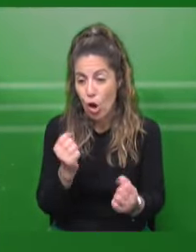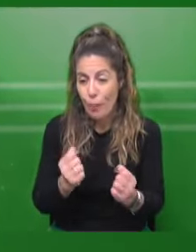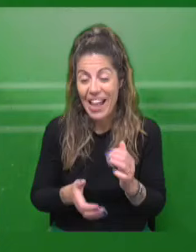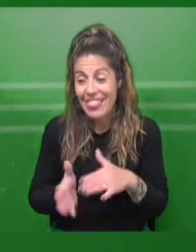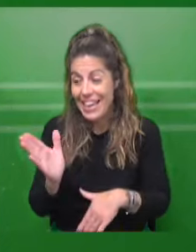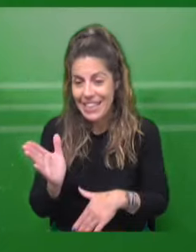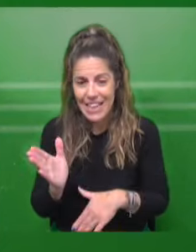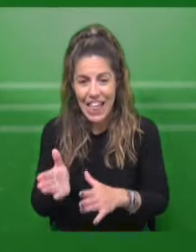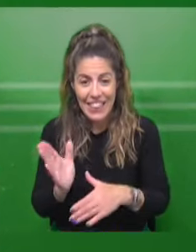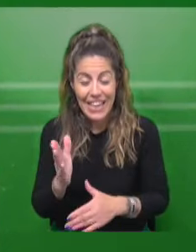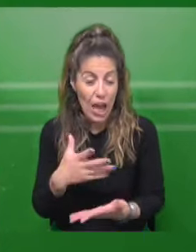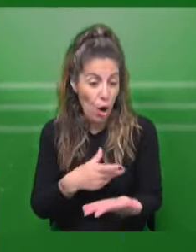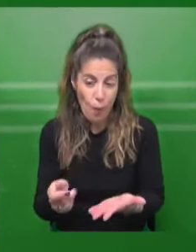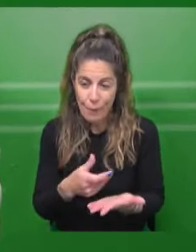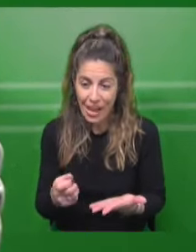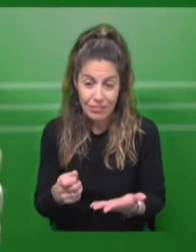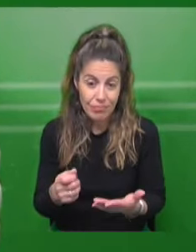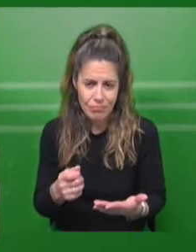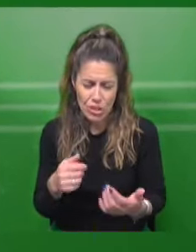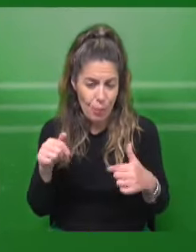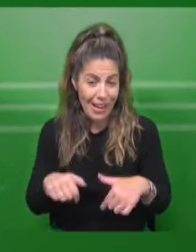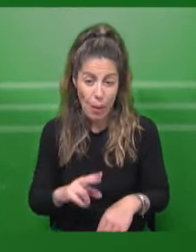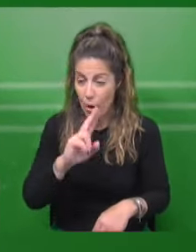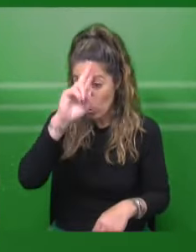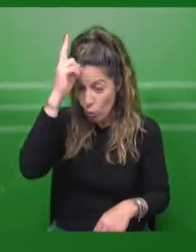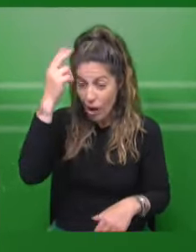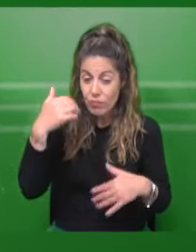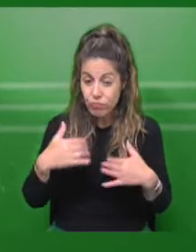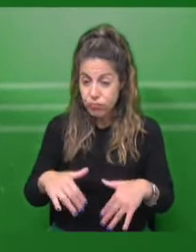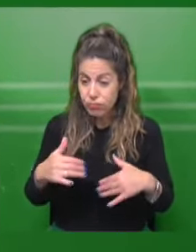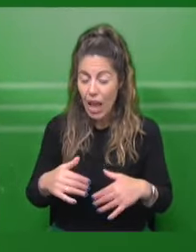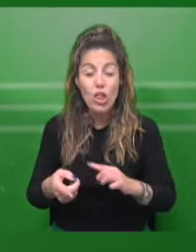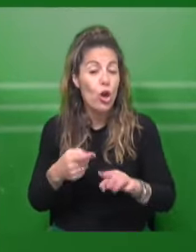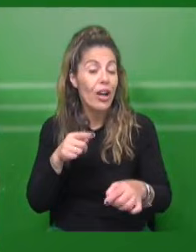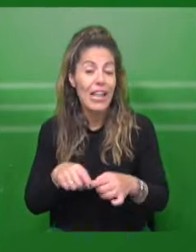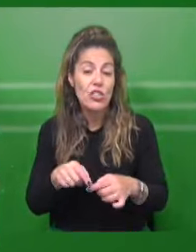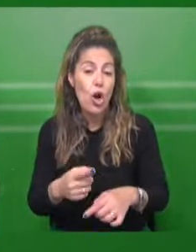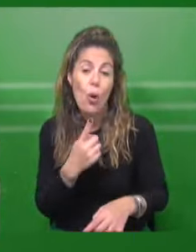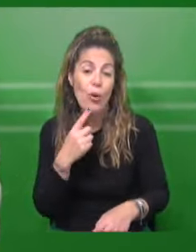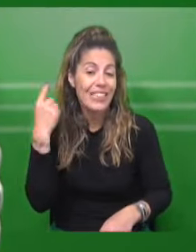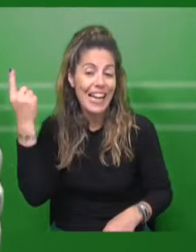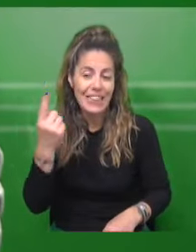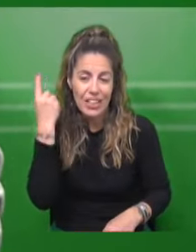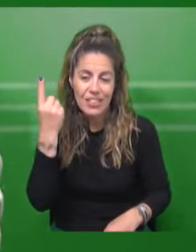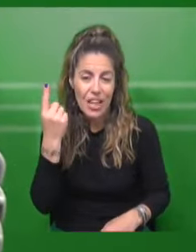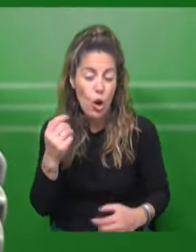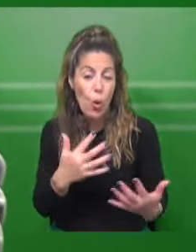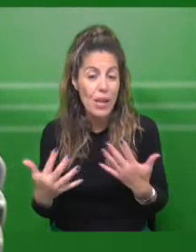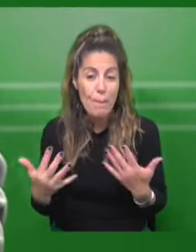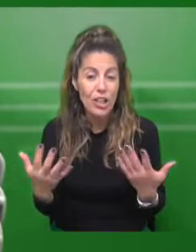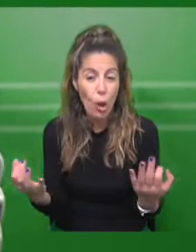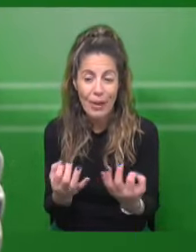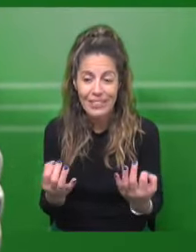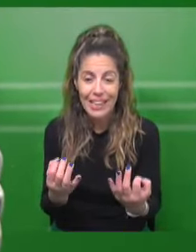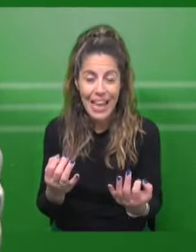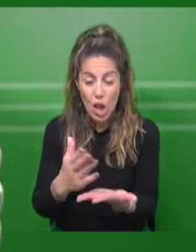comprar o sea eso fue impresionante para Uruguay Durante un año y todo tiene que ver con política internacional con un impacto particular en